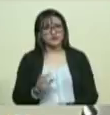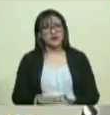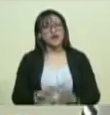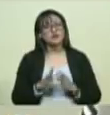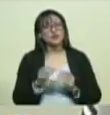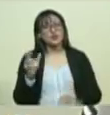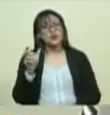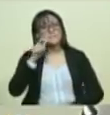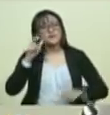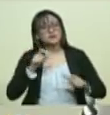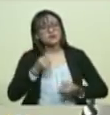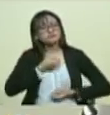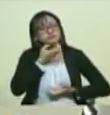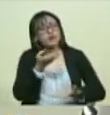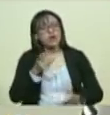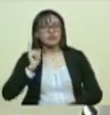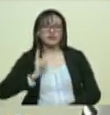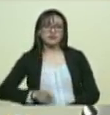se expresen.